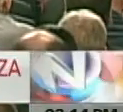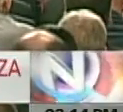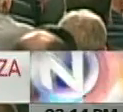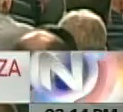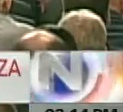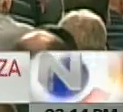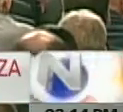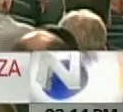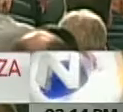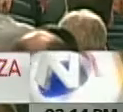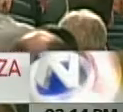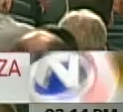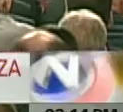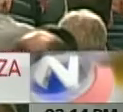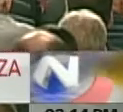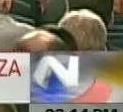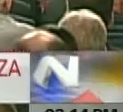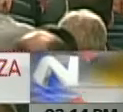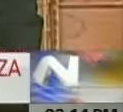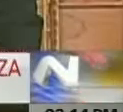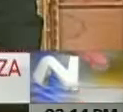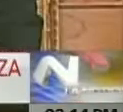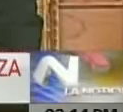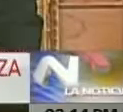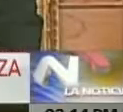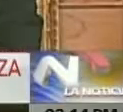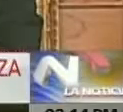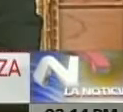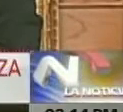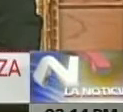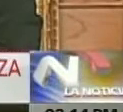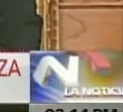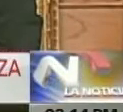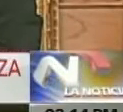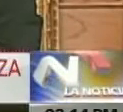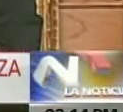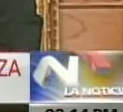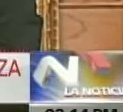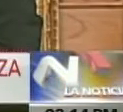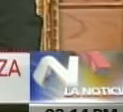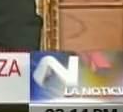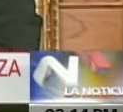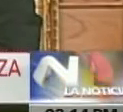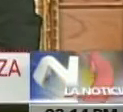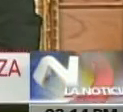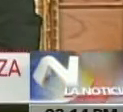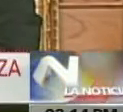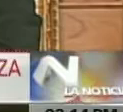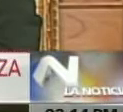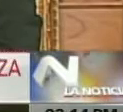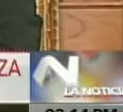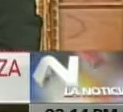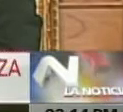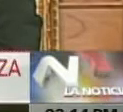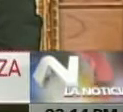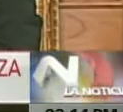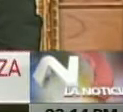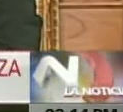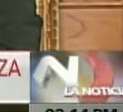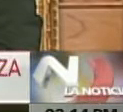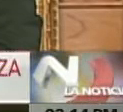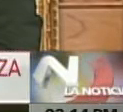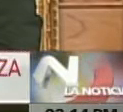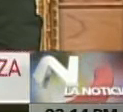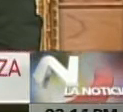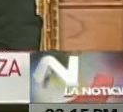instancia necesaria para que los mayores expertos de nuestro país y con la asesoría del mundo puedan